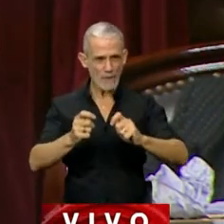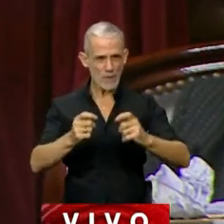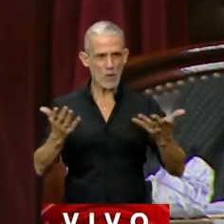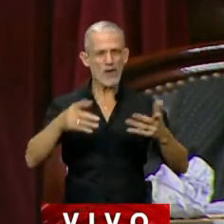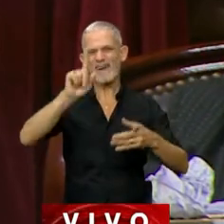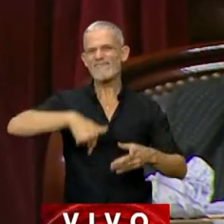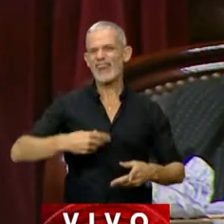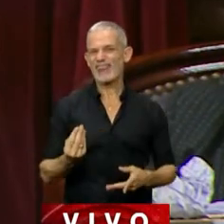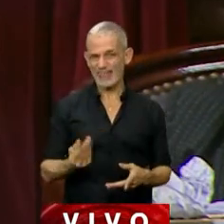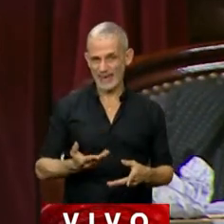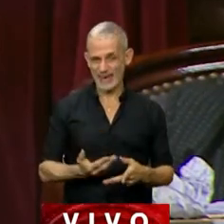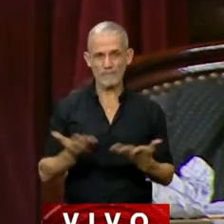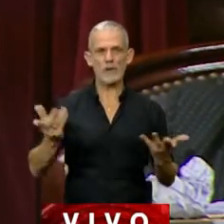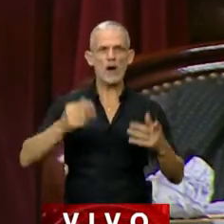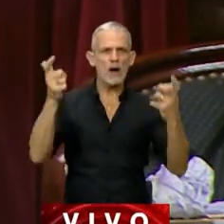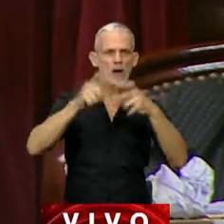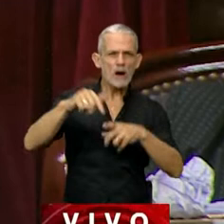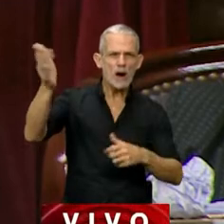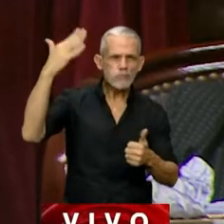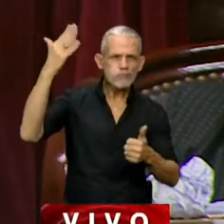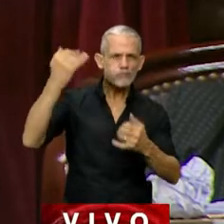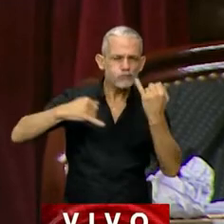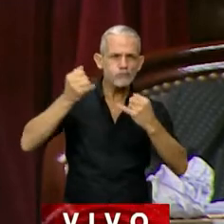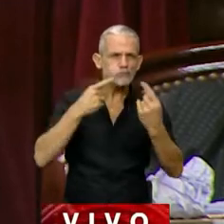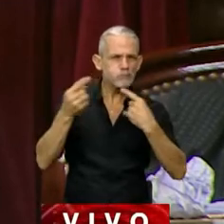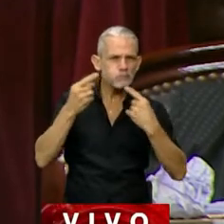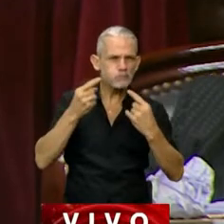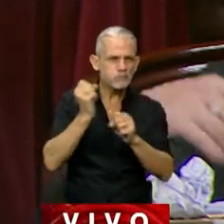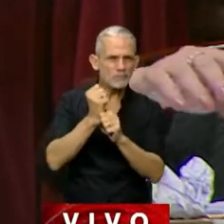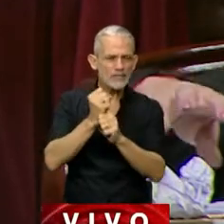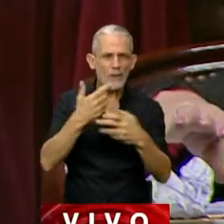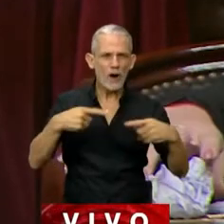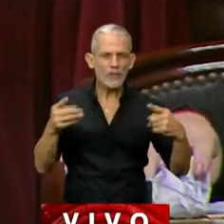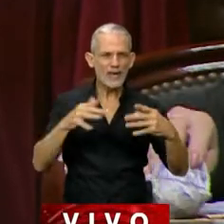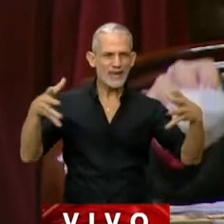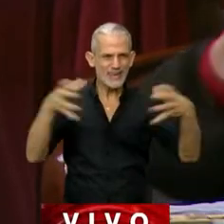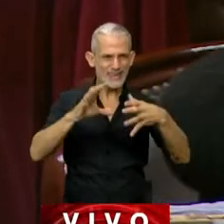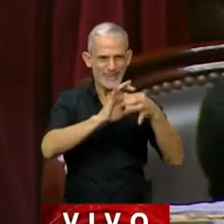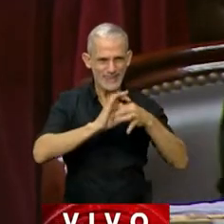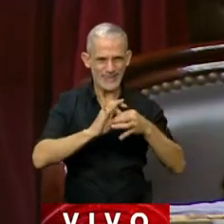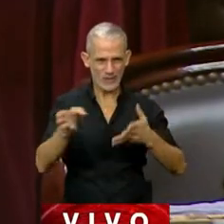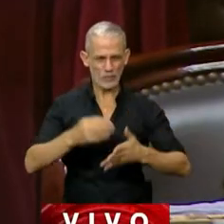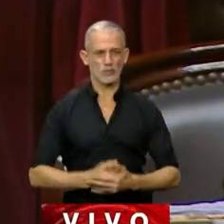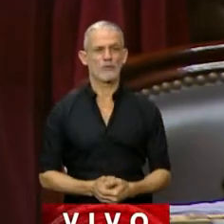que resultaron pertinentes tras esas rondas de consultas y de trabajo en conjunto,